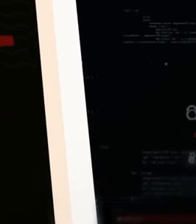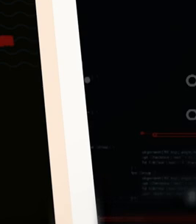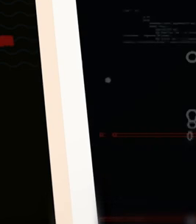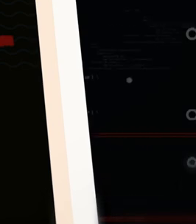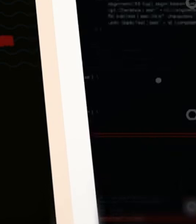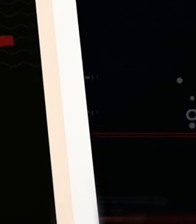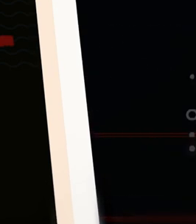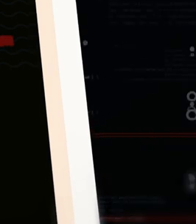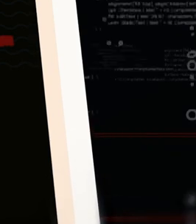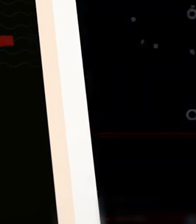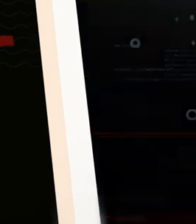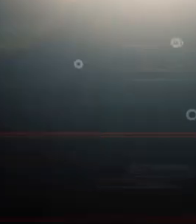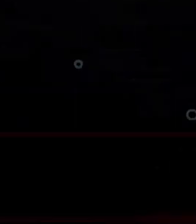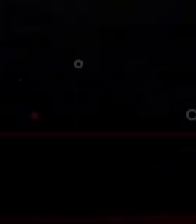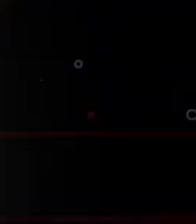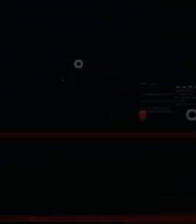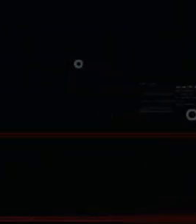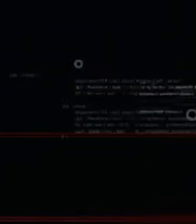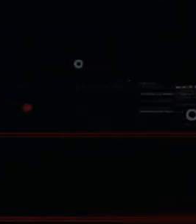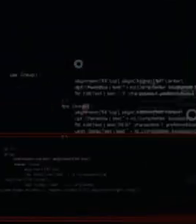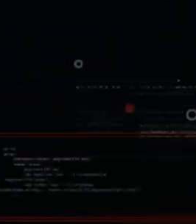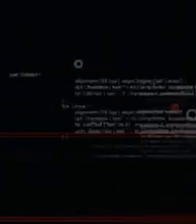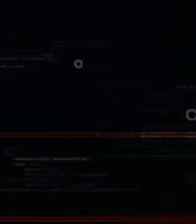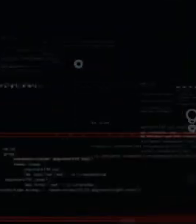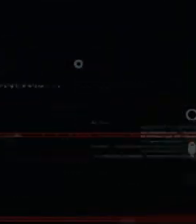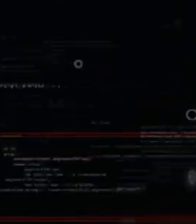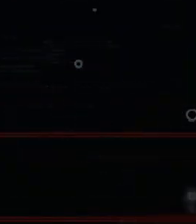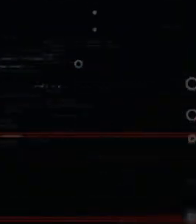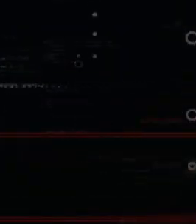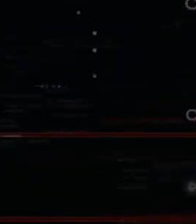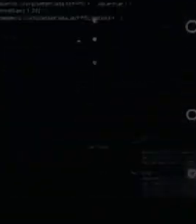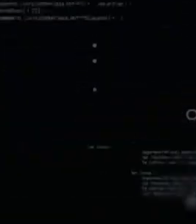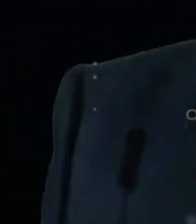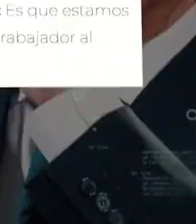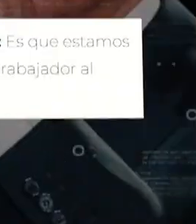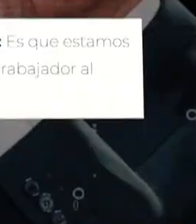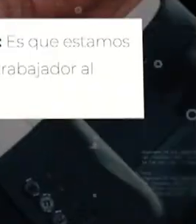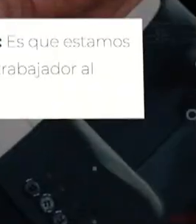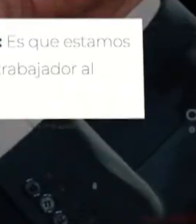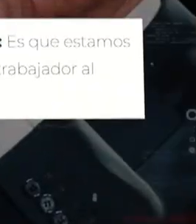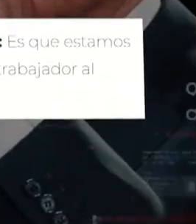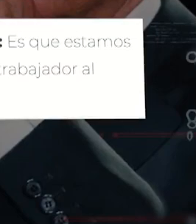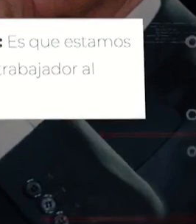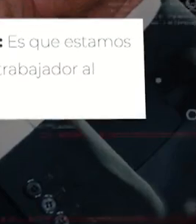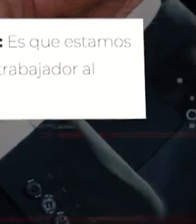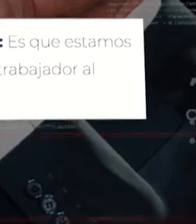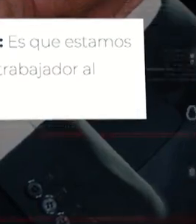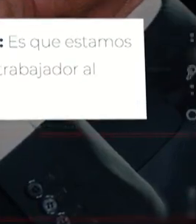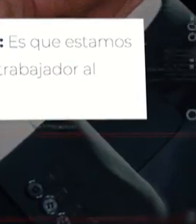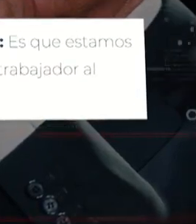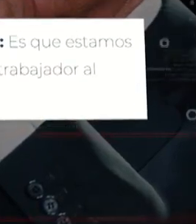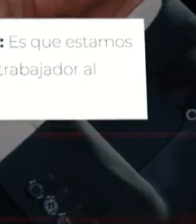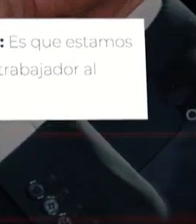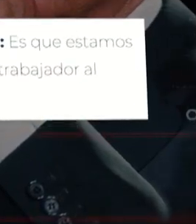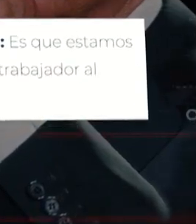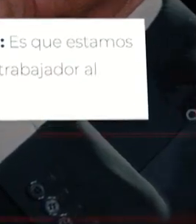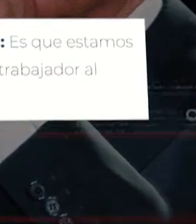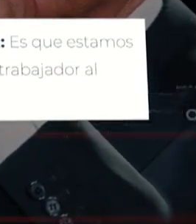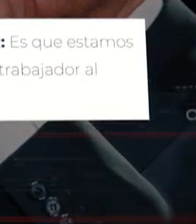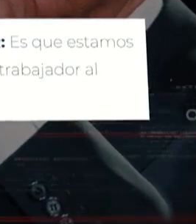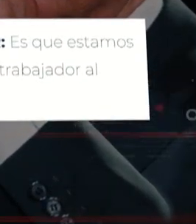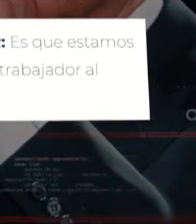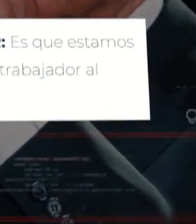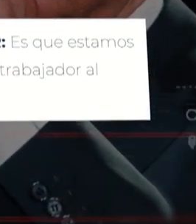riesgo la jubilación de los mexicanos. Esto es falso. El presidente adelantó que la propuesta buscaría que